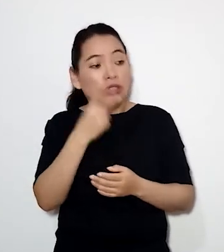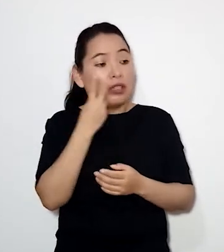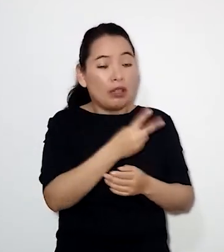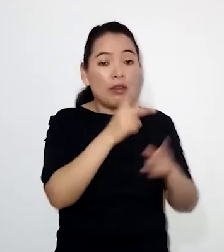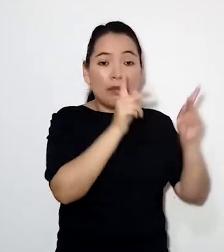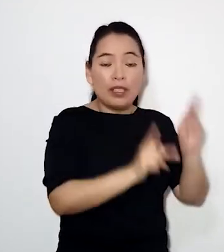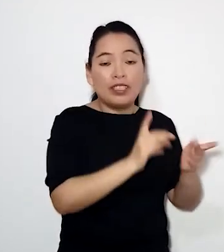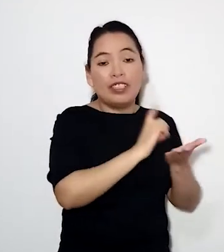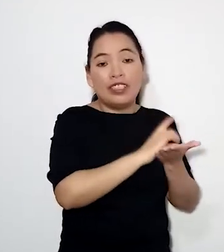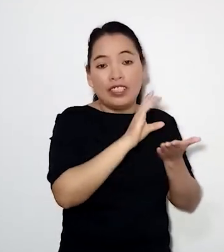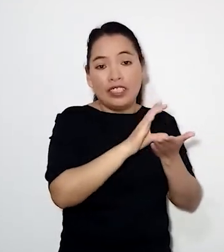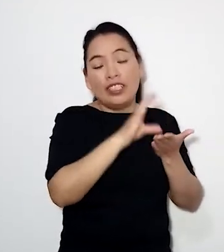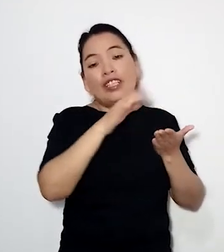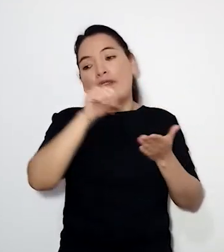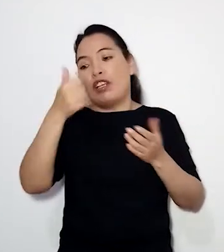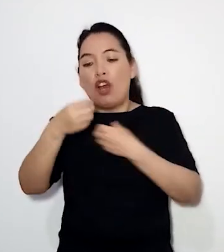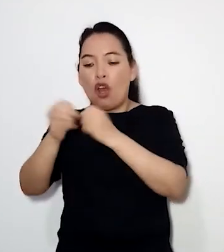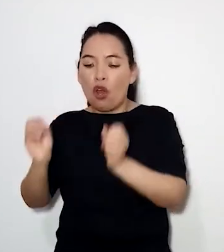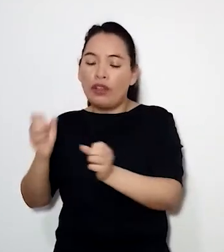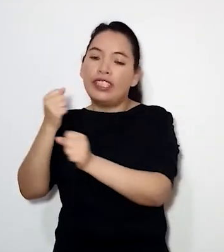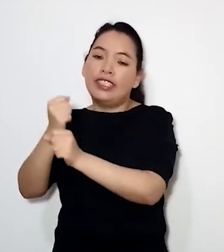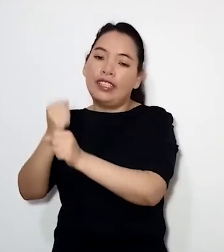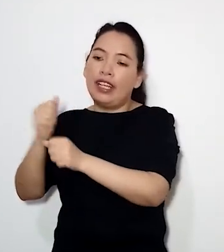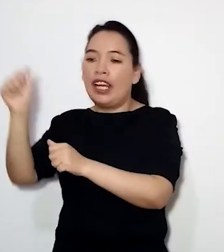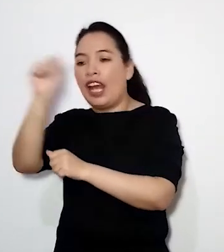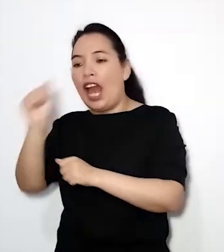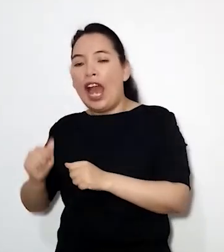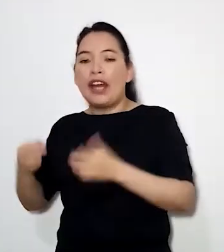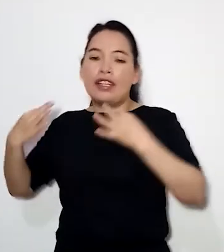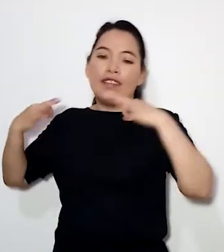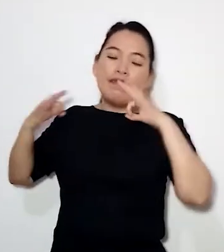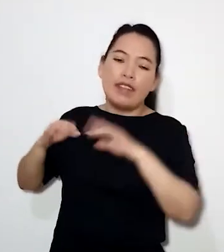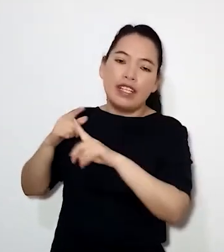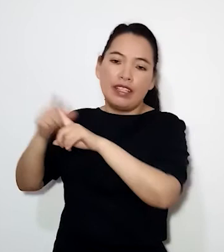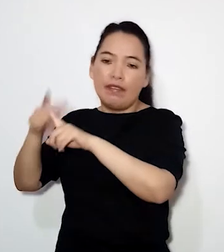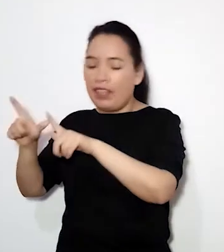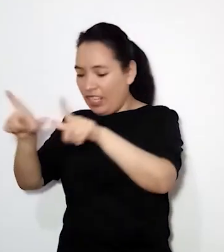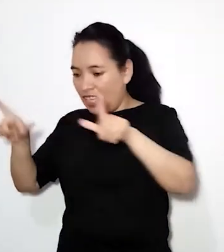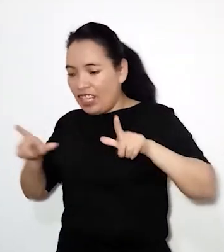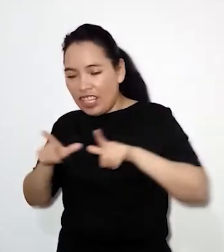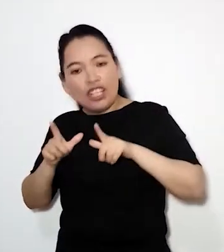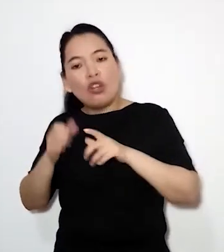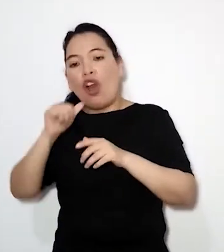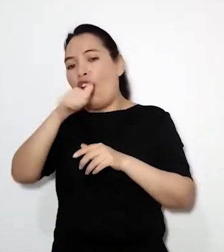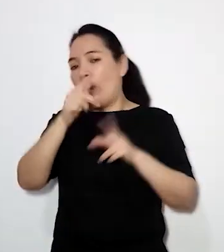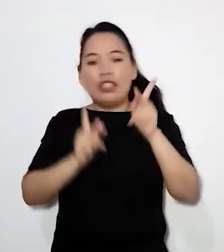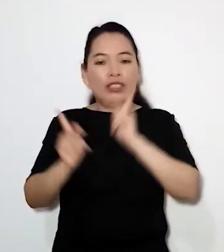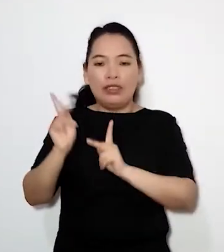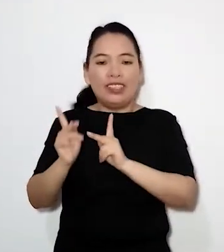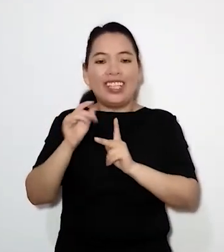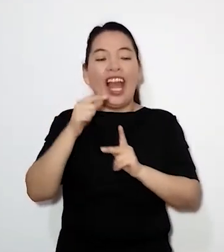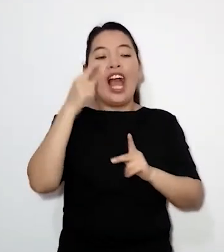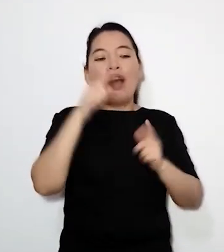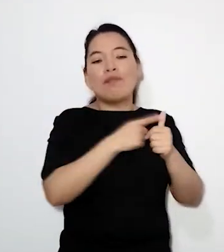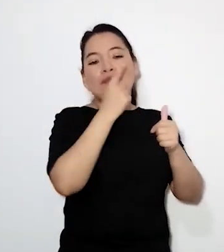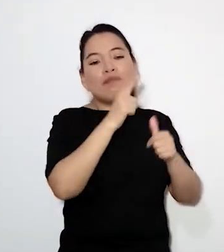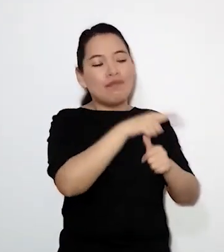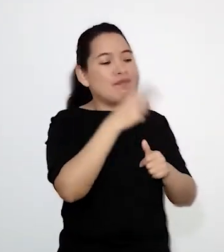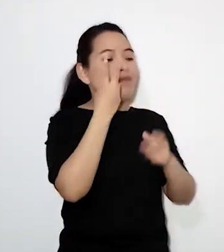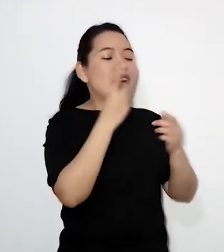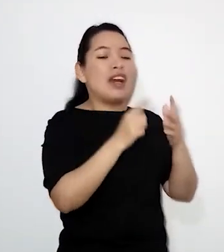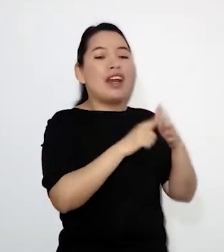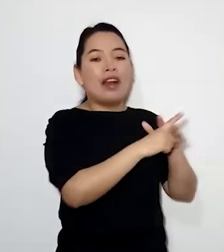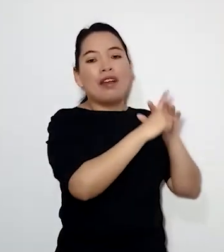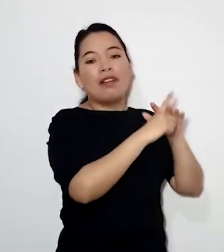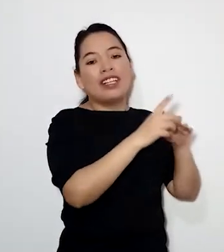oficinas, en el arte, en las fiestas y en todos los espacios que transitan los demás, debemos verlas primero en las escuelas. Así que muchas gracias y bueno,